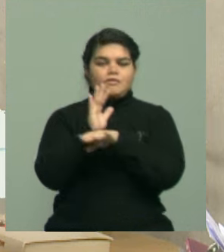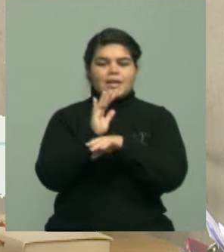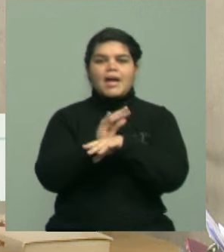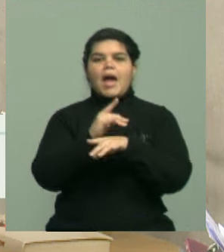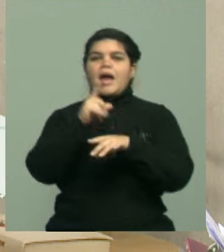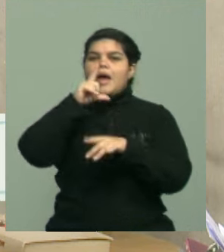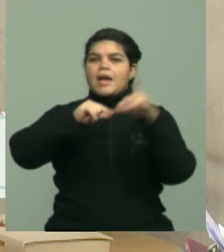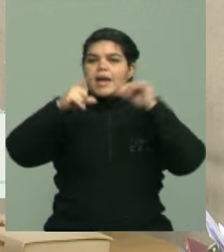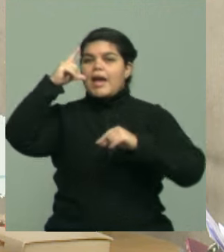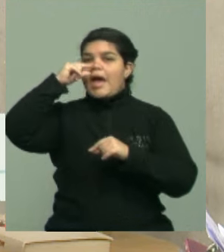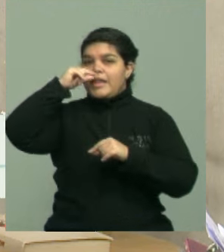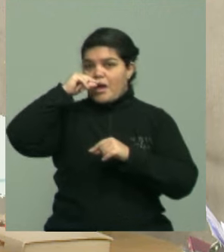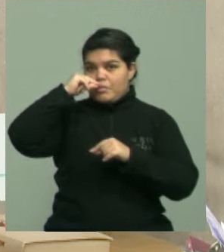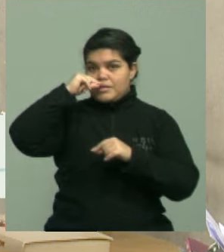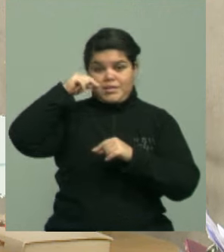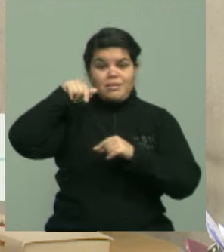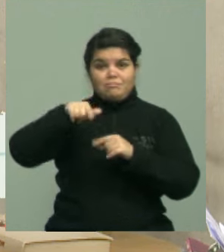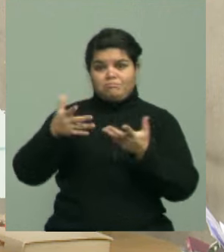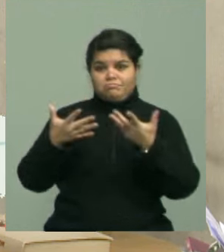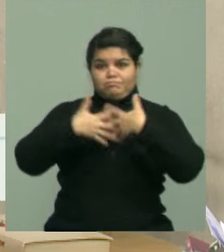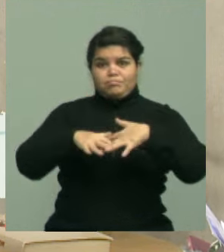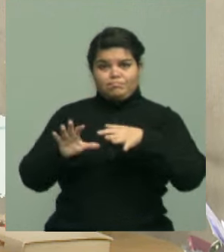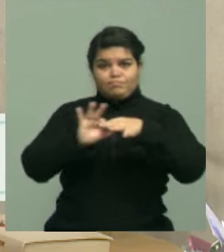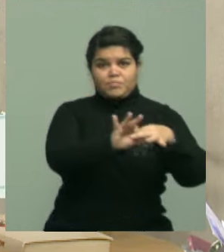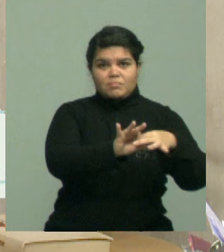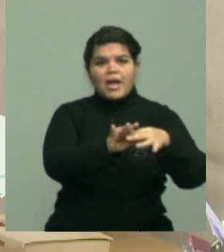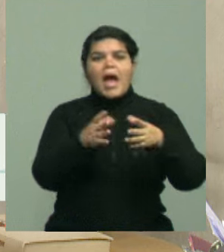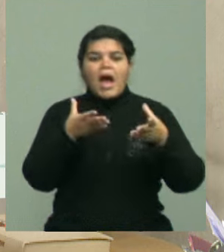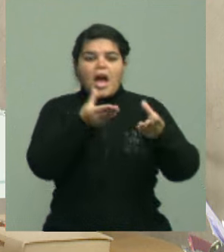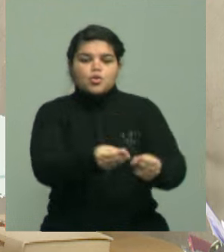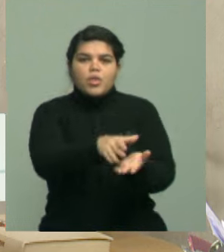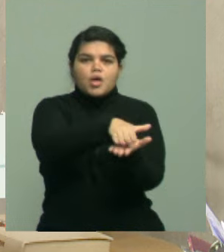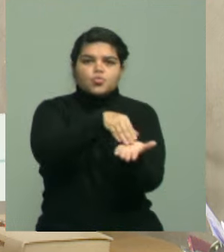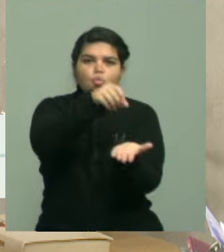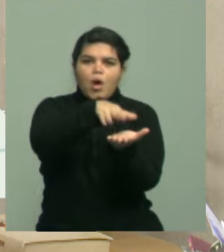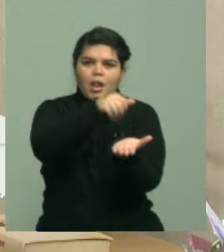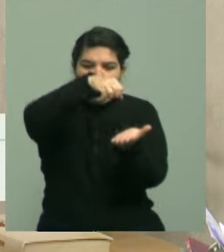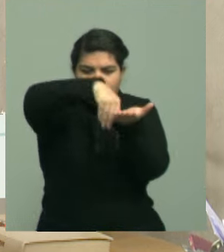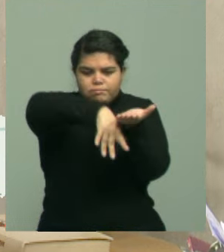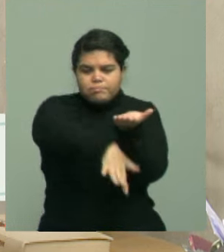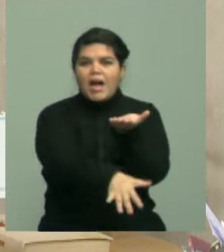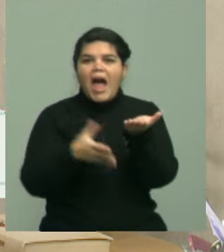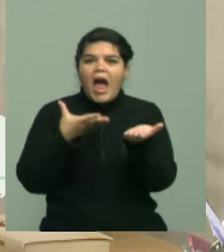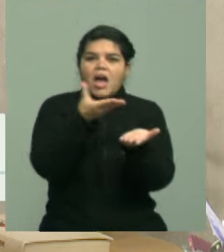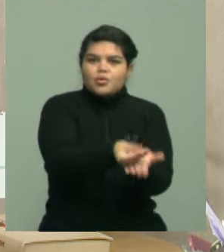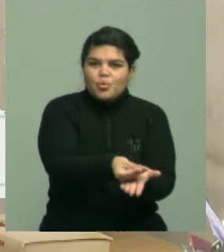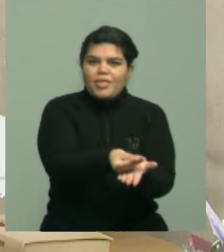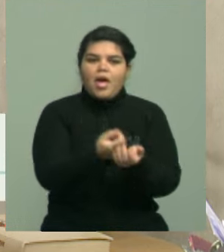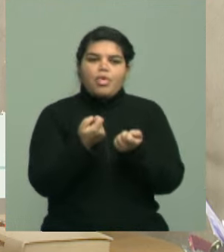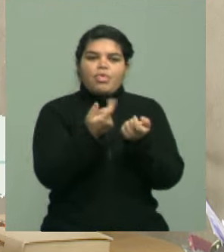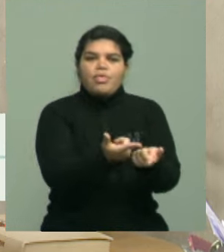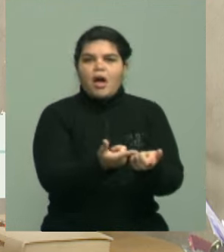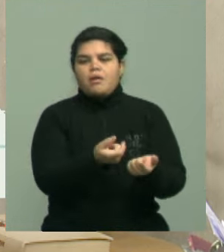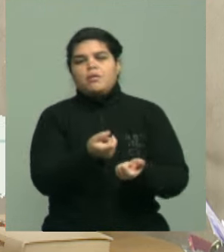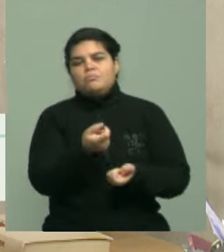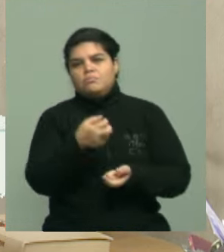a esa situación donde el cannabis no solo era para consumo, sino que trae un montón de beneficios. Claro. Alimenticios también. Tiene